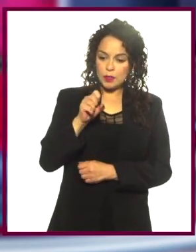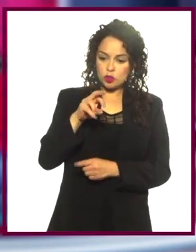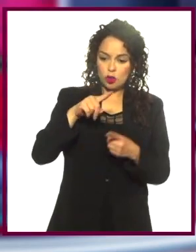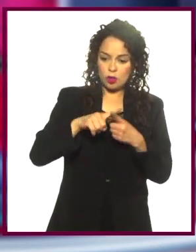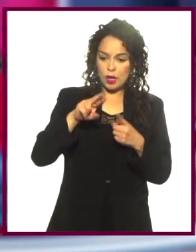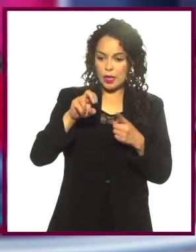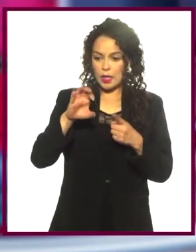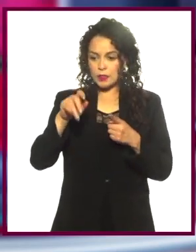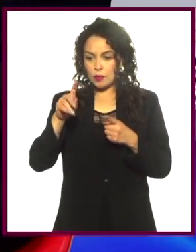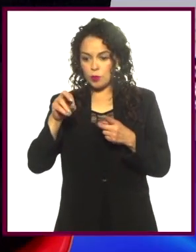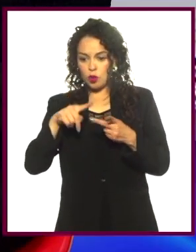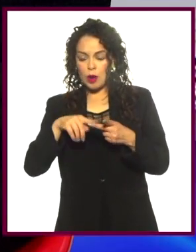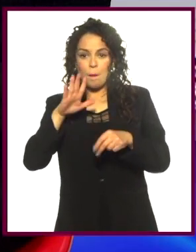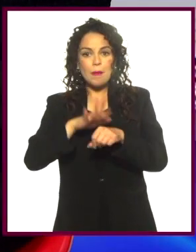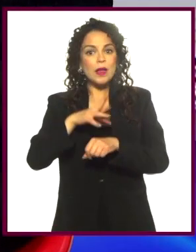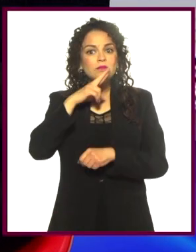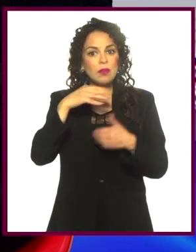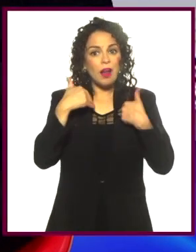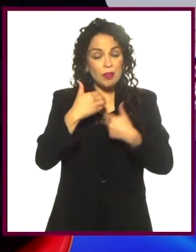será transmitido mejor?